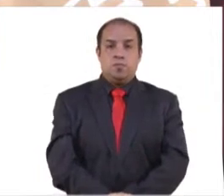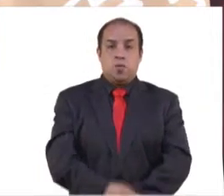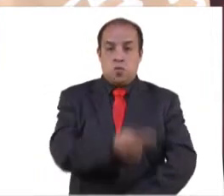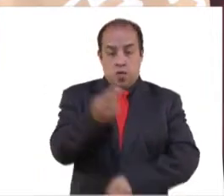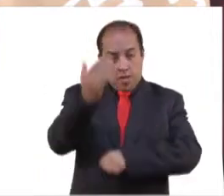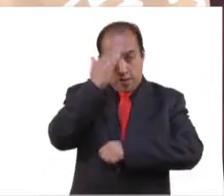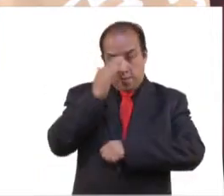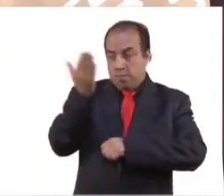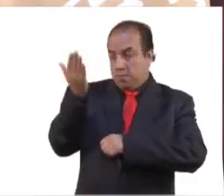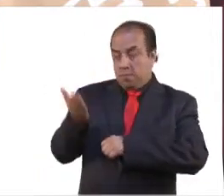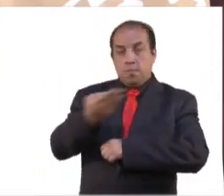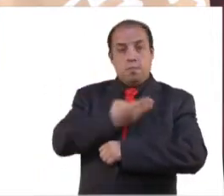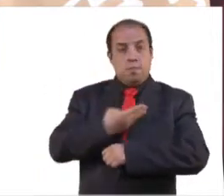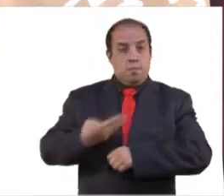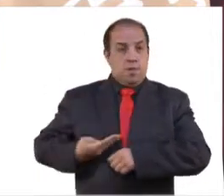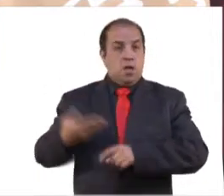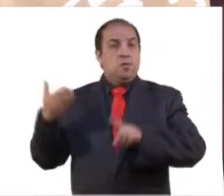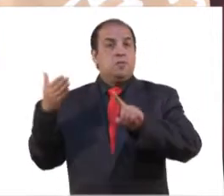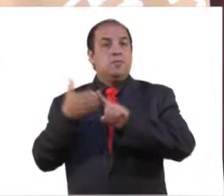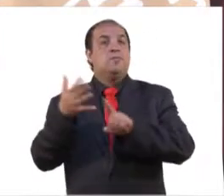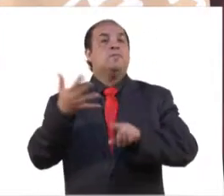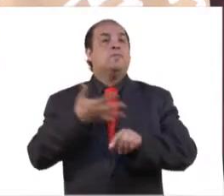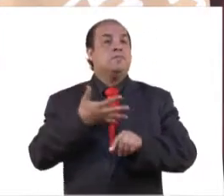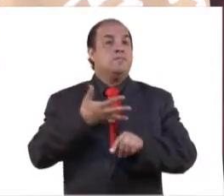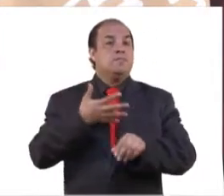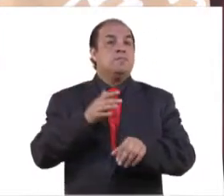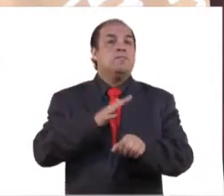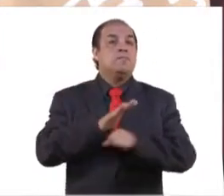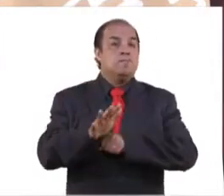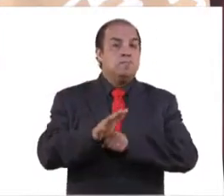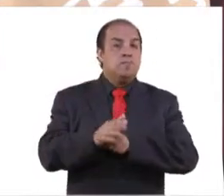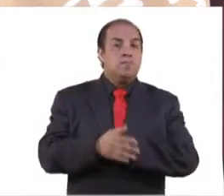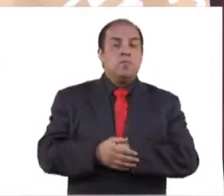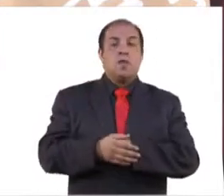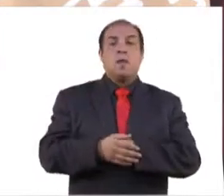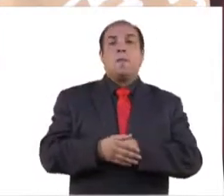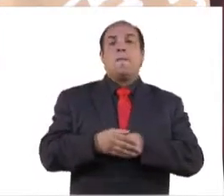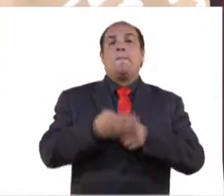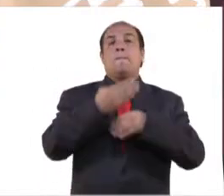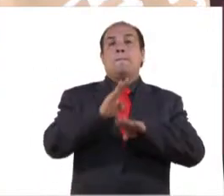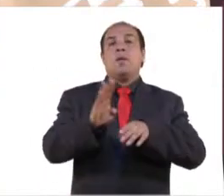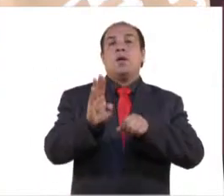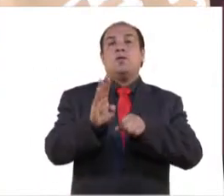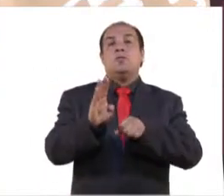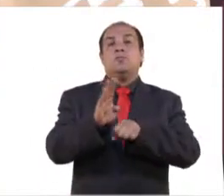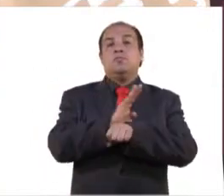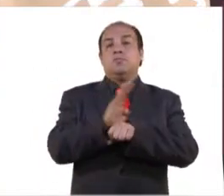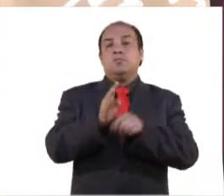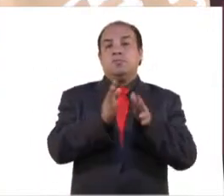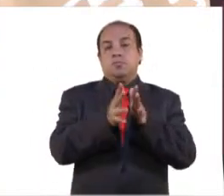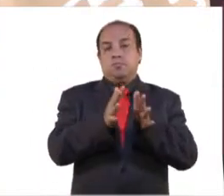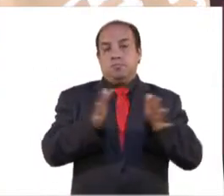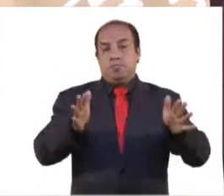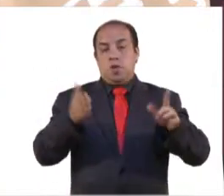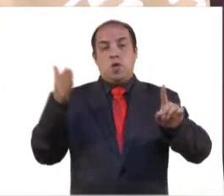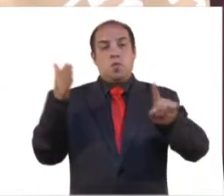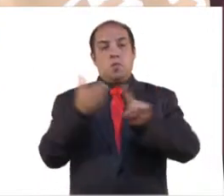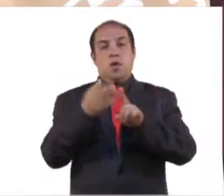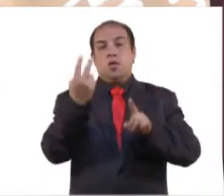tiene uno de los objetivos es ampliar el Banco del Bienestar. La meta nacional